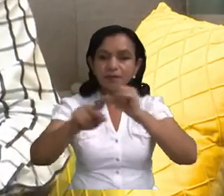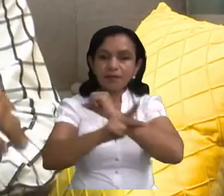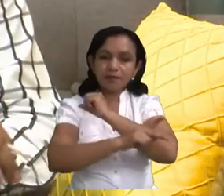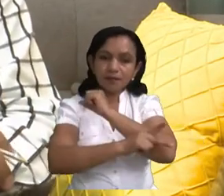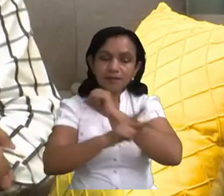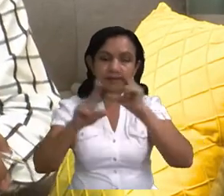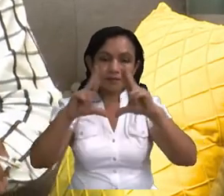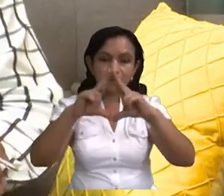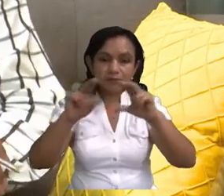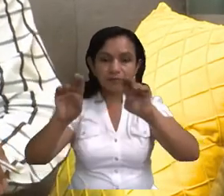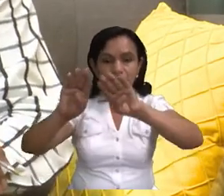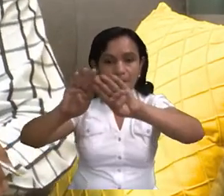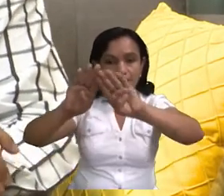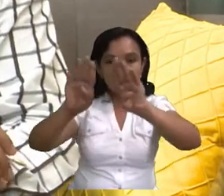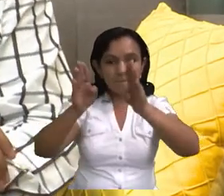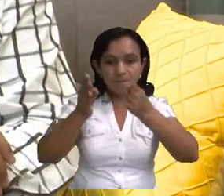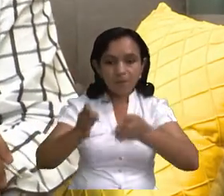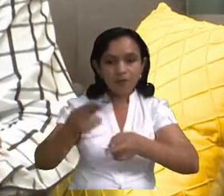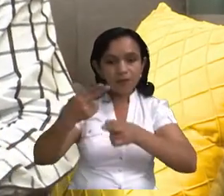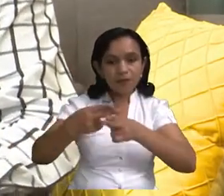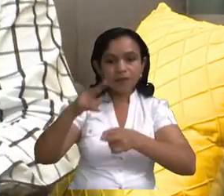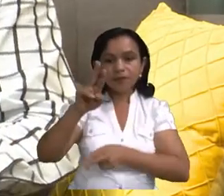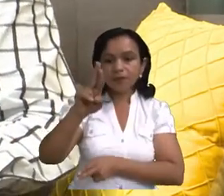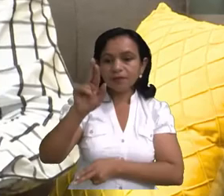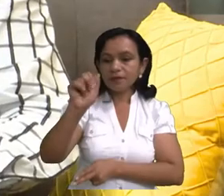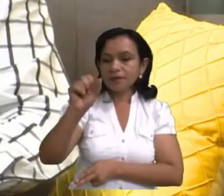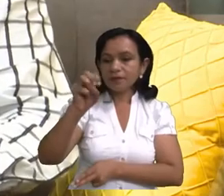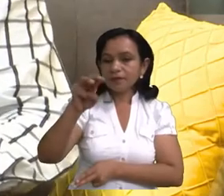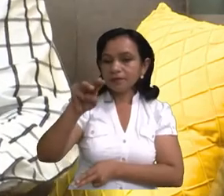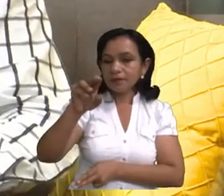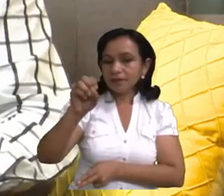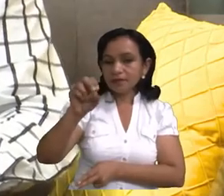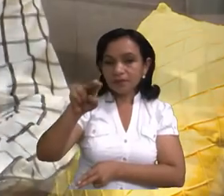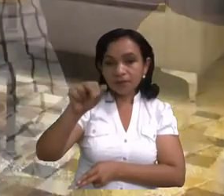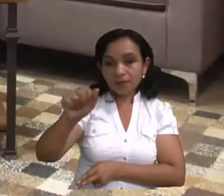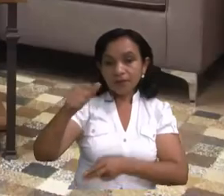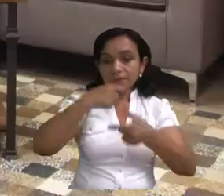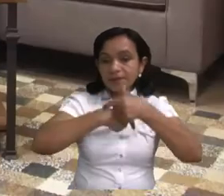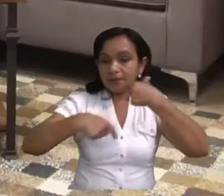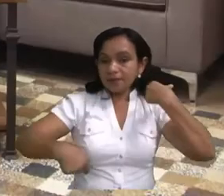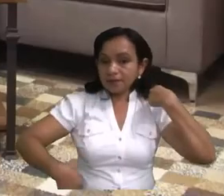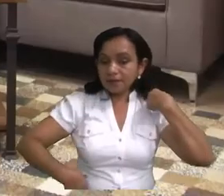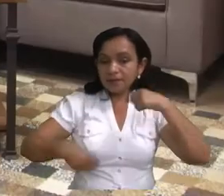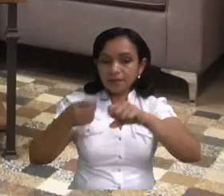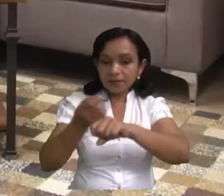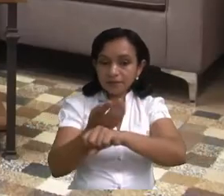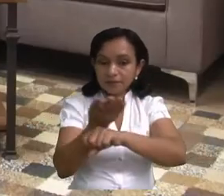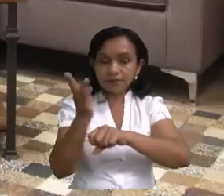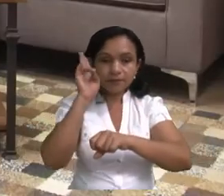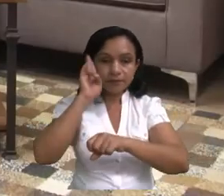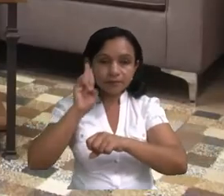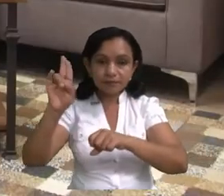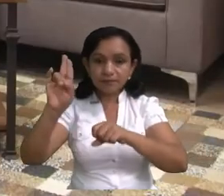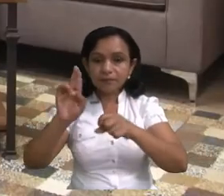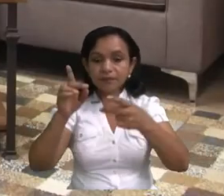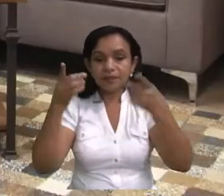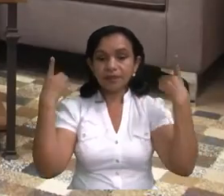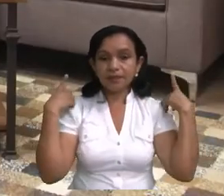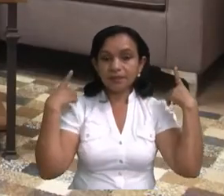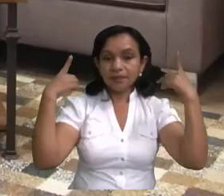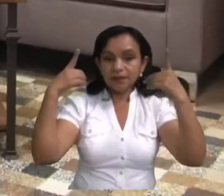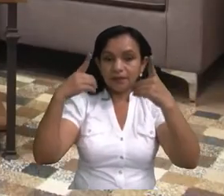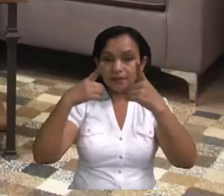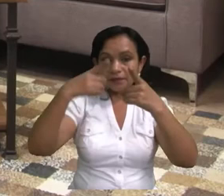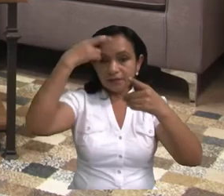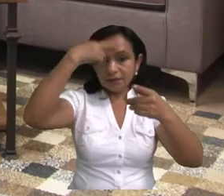nosotros la compañera Ramona Rodríguez, presidenta del Consejo Nacional de Universidades y también rectora de la UNAM Managua. Antes de entrar